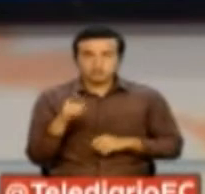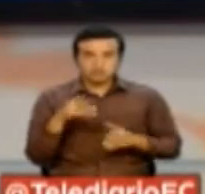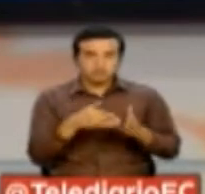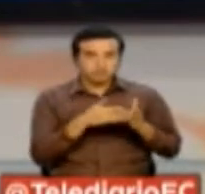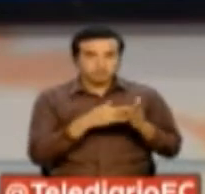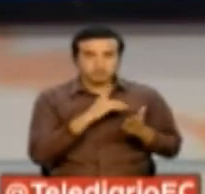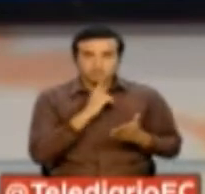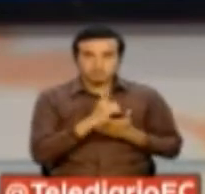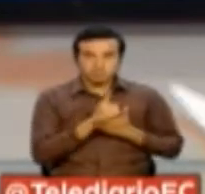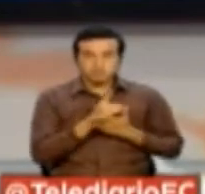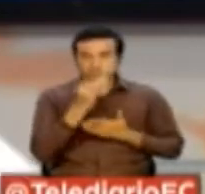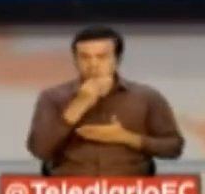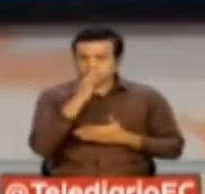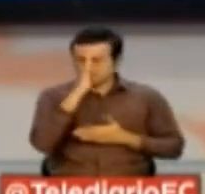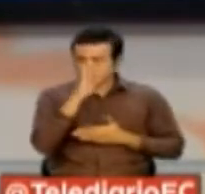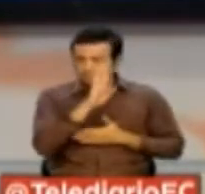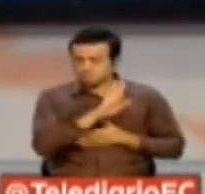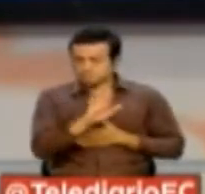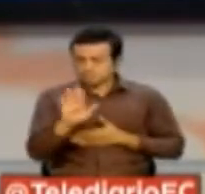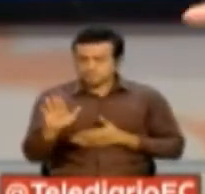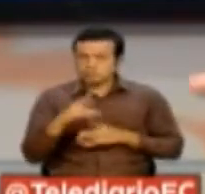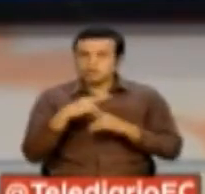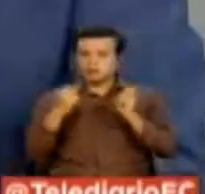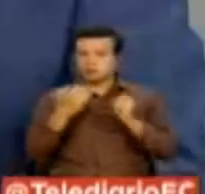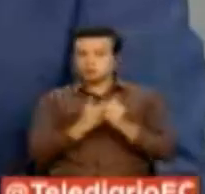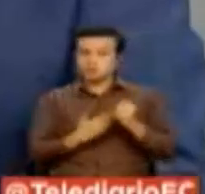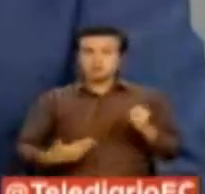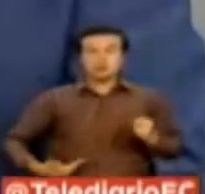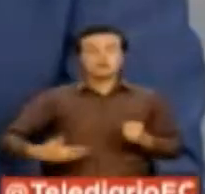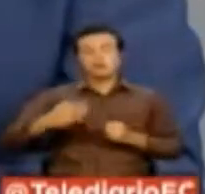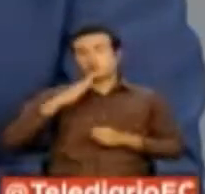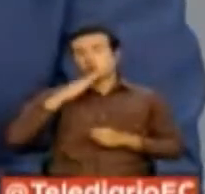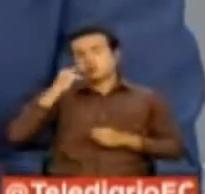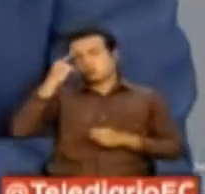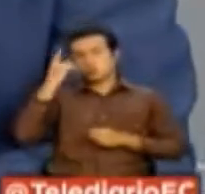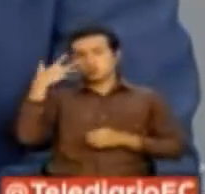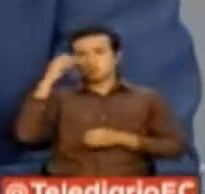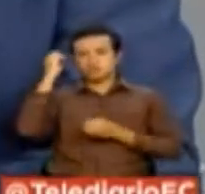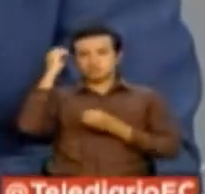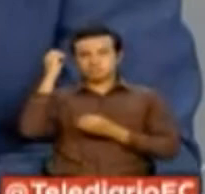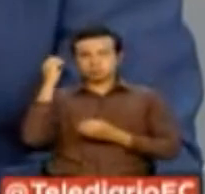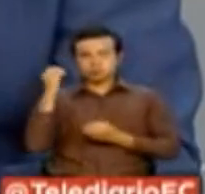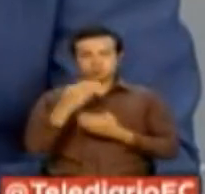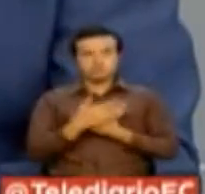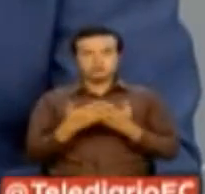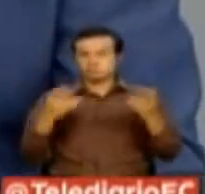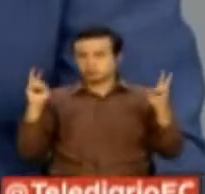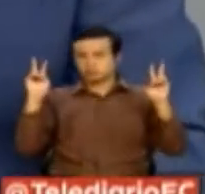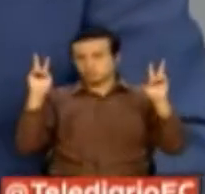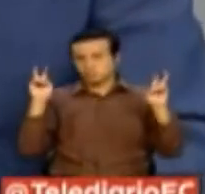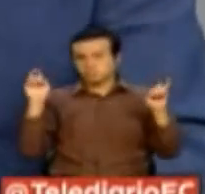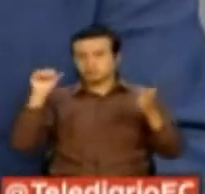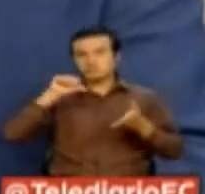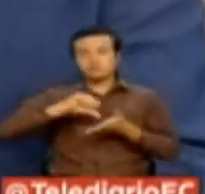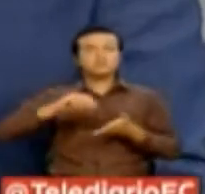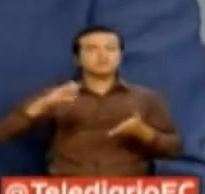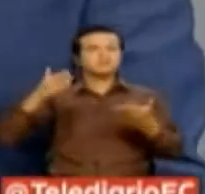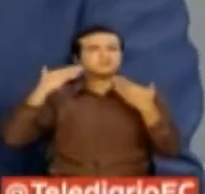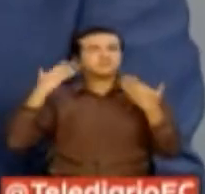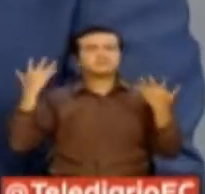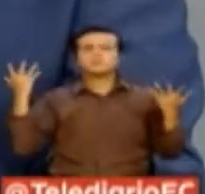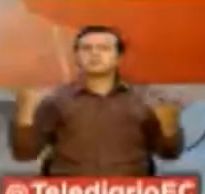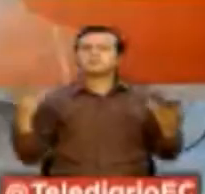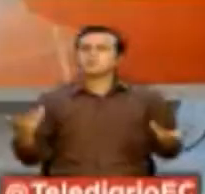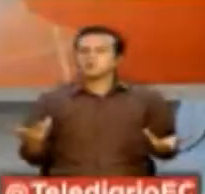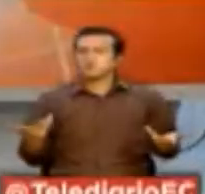forma firme y directa el ex presidente rafael correa rindió testimonio sobre este caso en la ciudad de guayaquil hasta